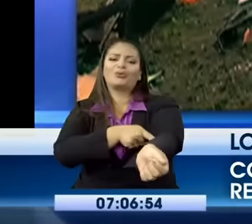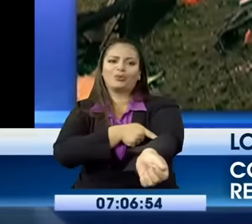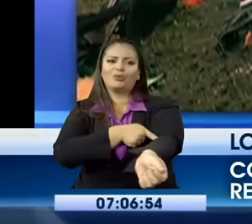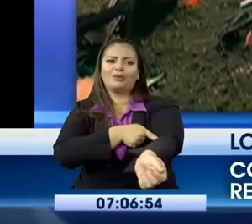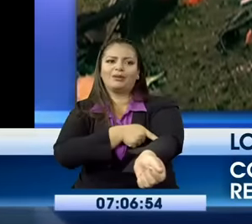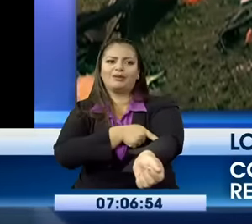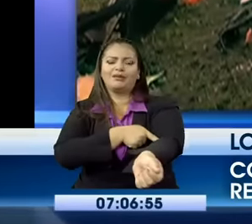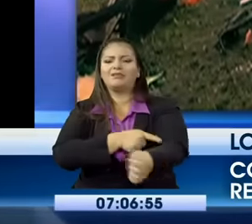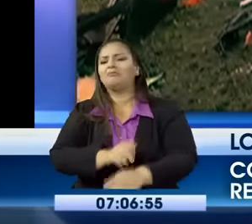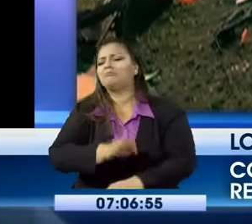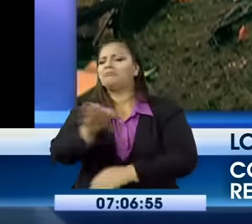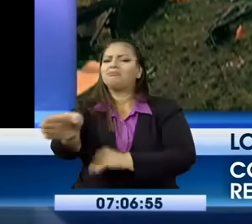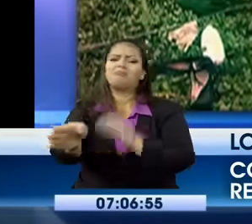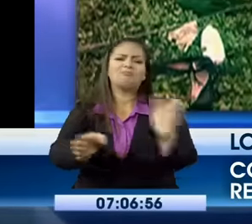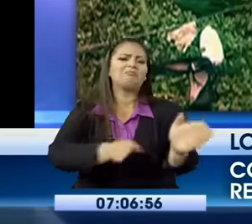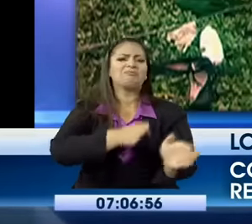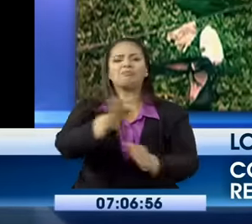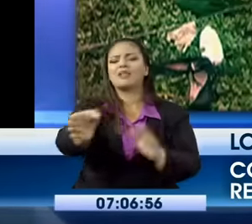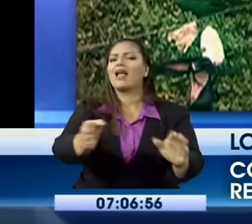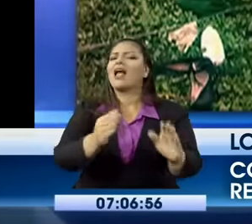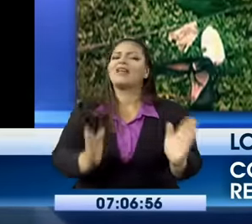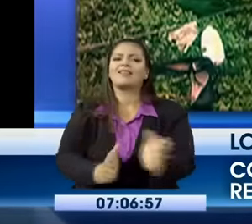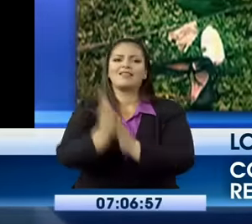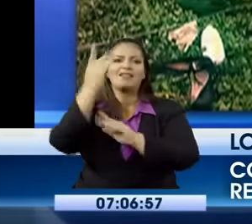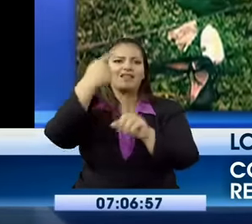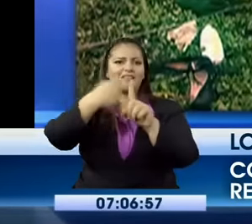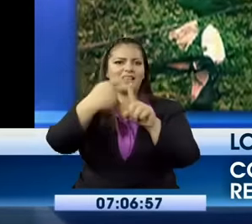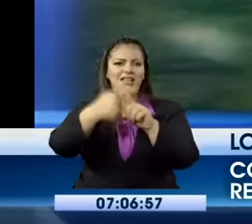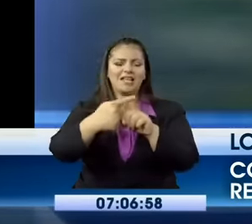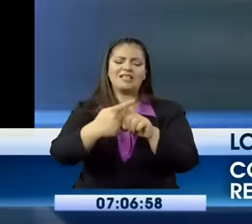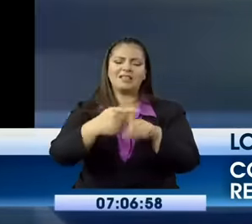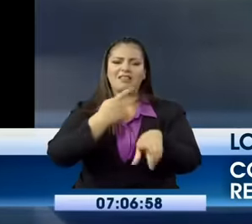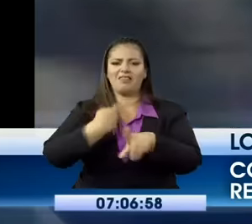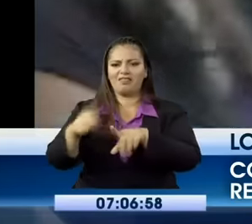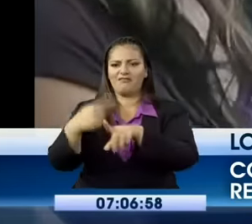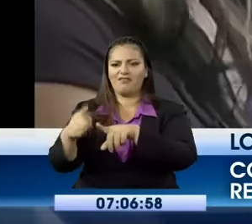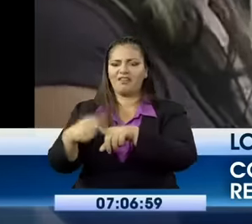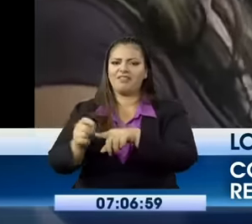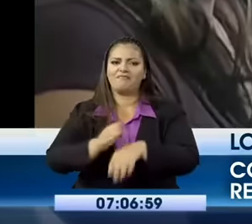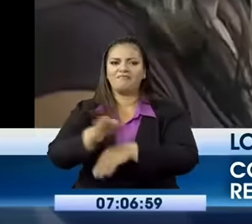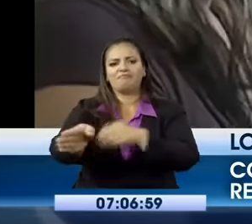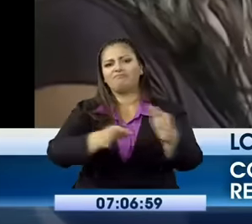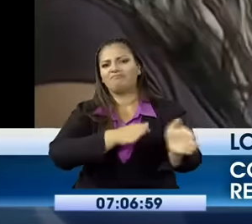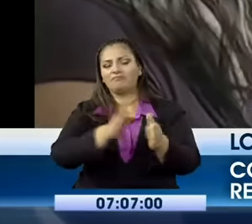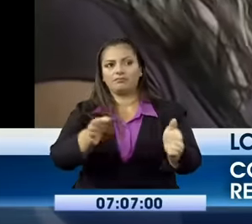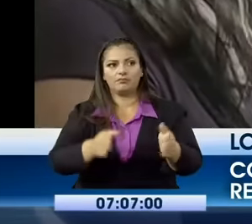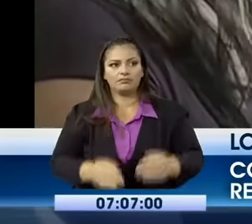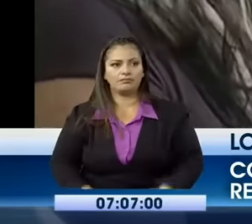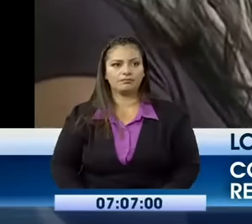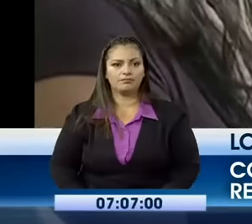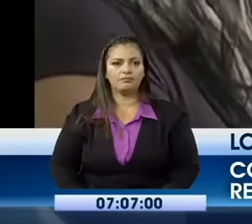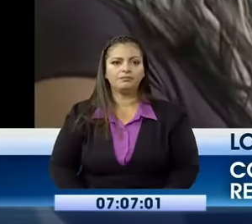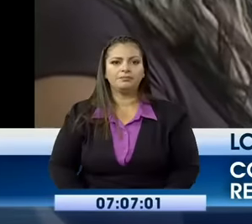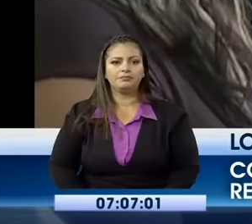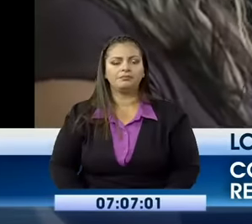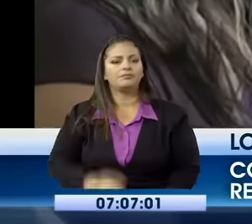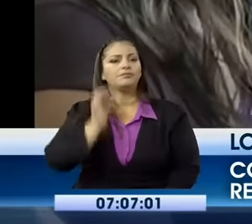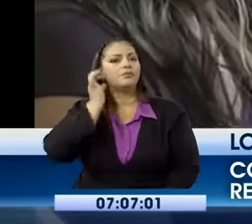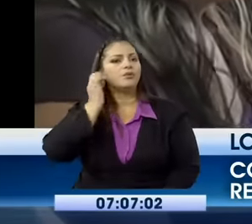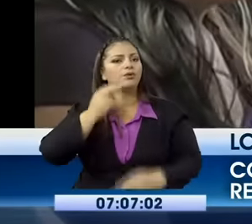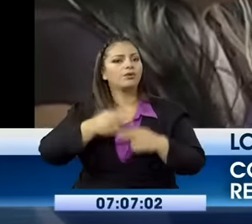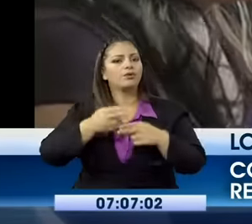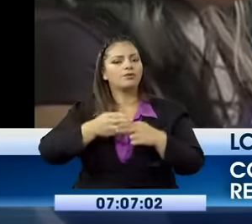diferentes Iglesias en esta ocasión se iban a Montalvo Mabel noboa otra familiar